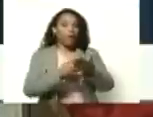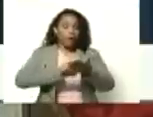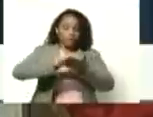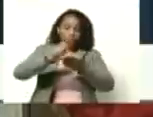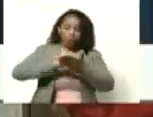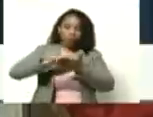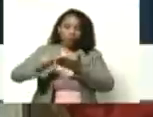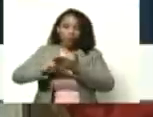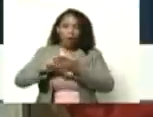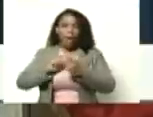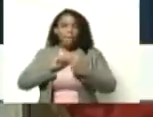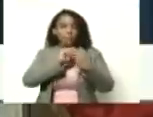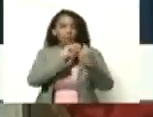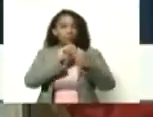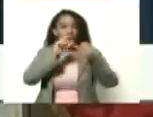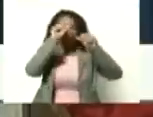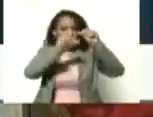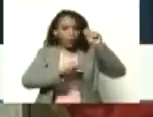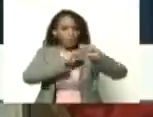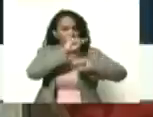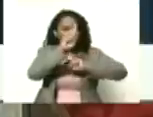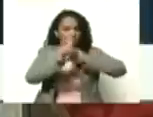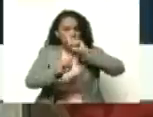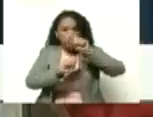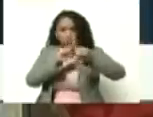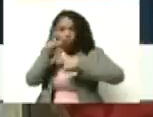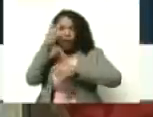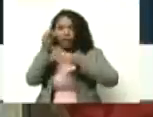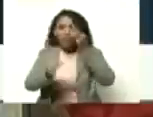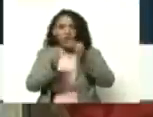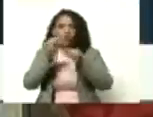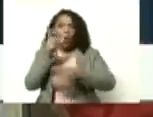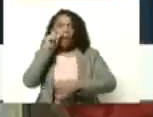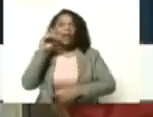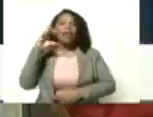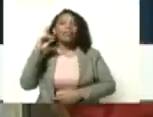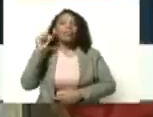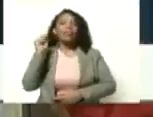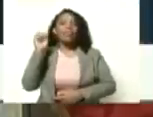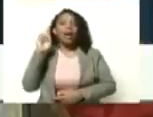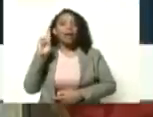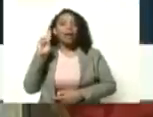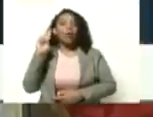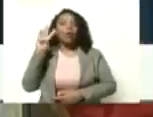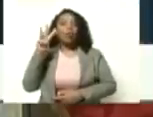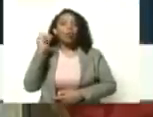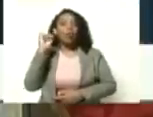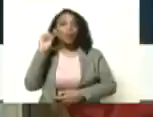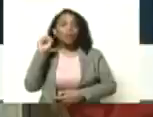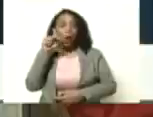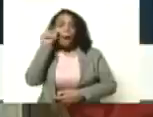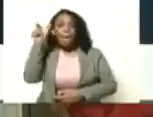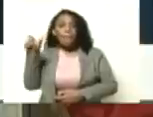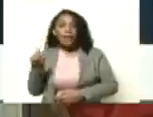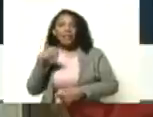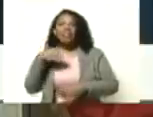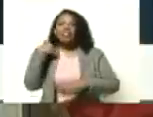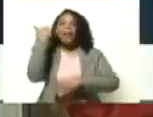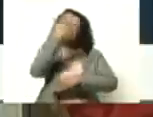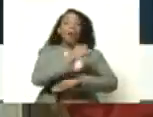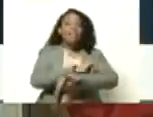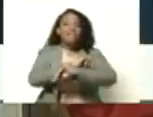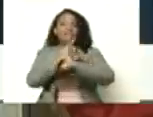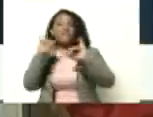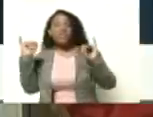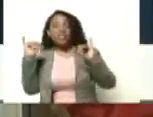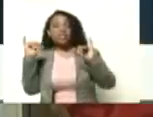interrogatorios hechos por nosotros por los fiscales darwin zambrano que luego de culminar su relación